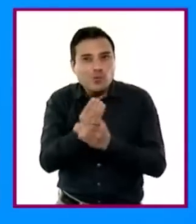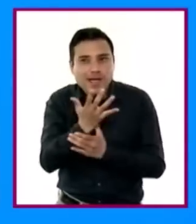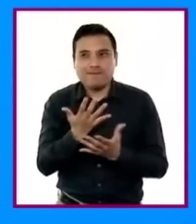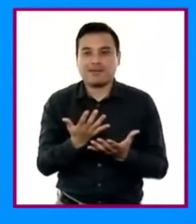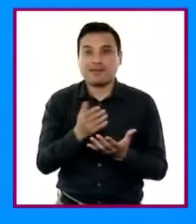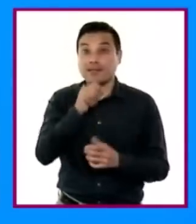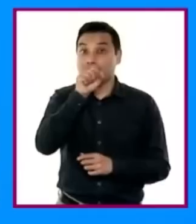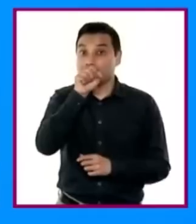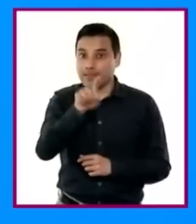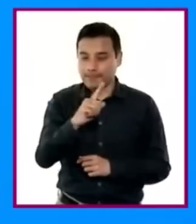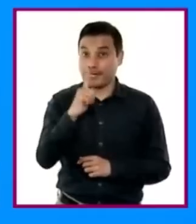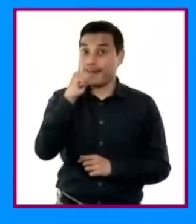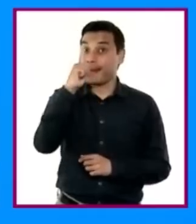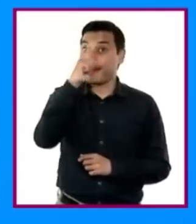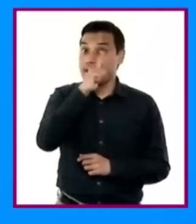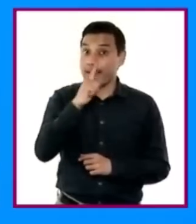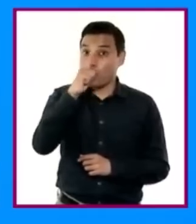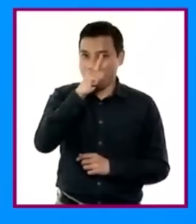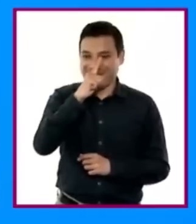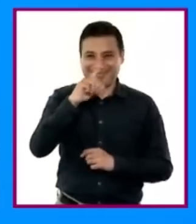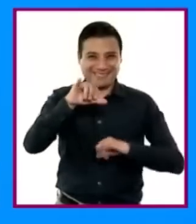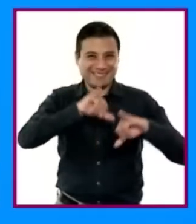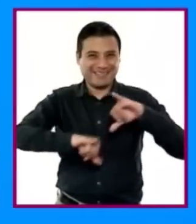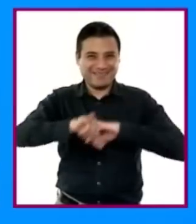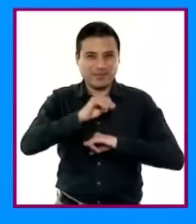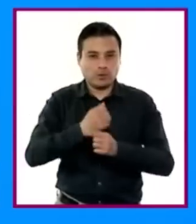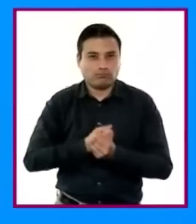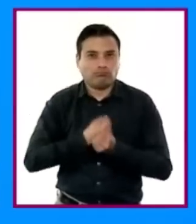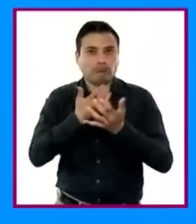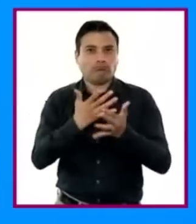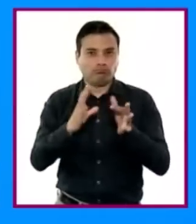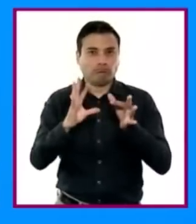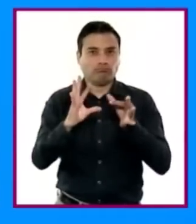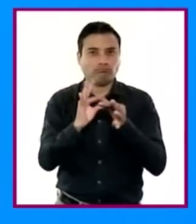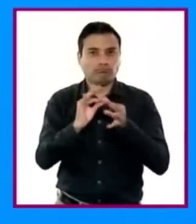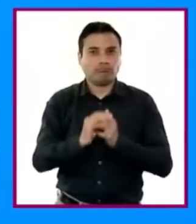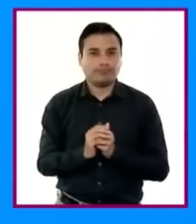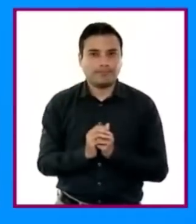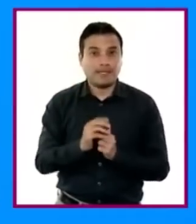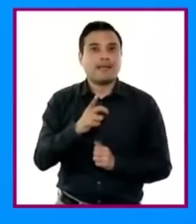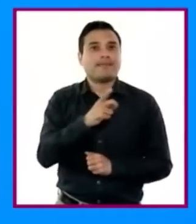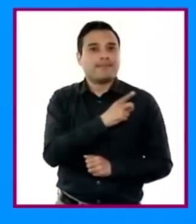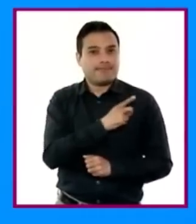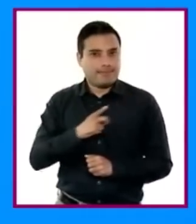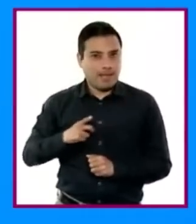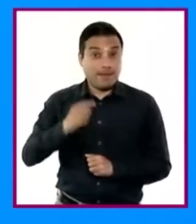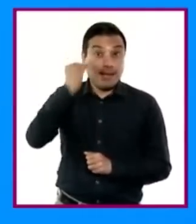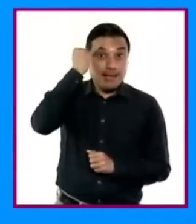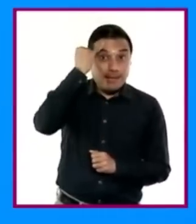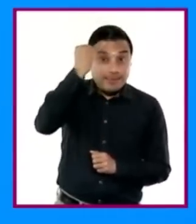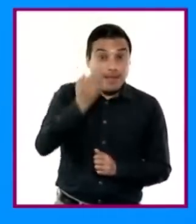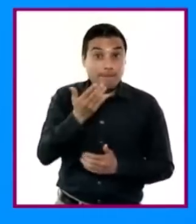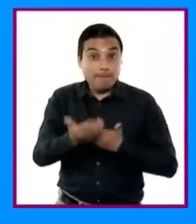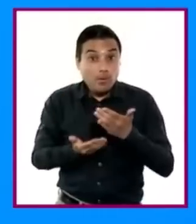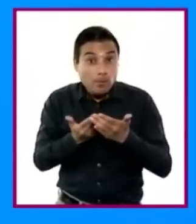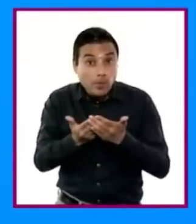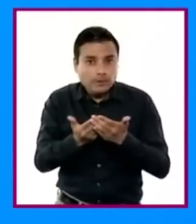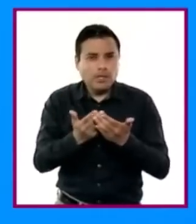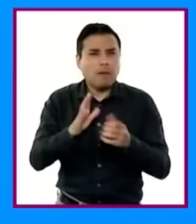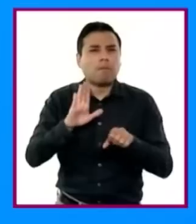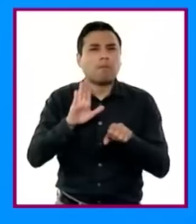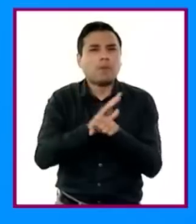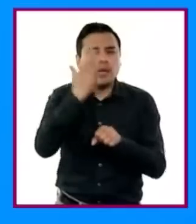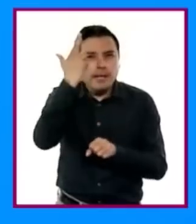más científico argumenten sus propuestas y soluciones trabajen en equipo y